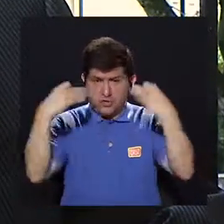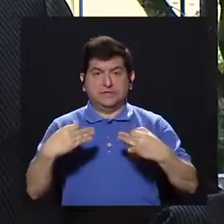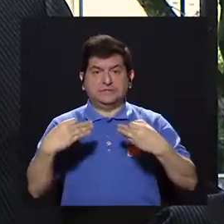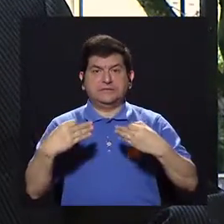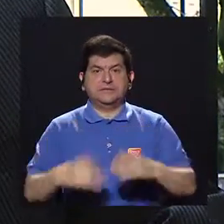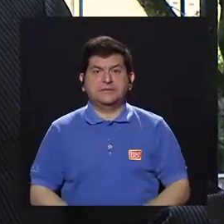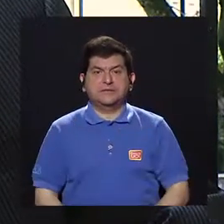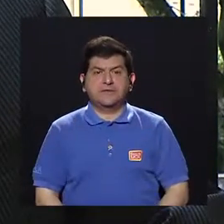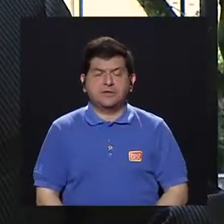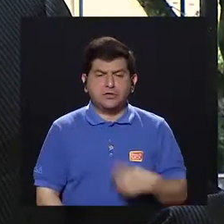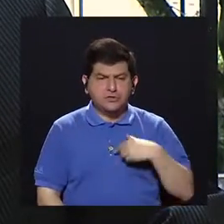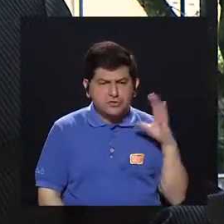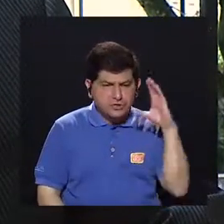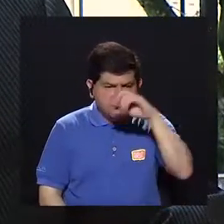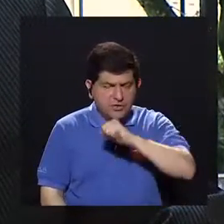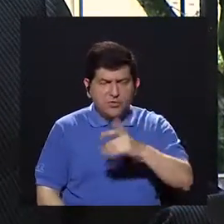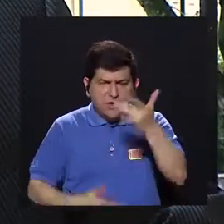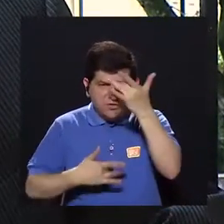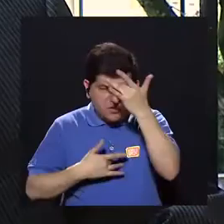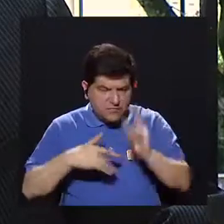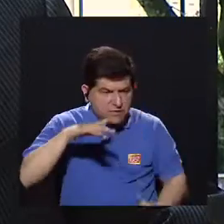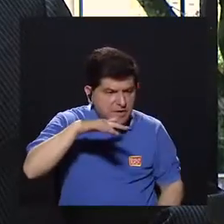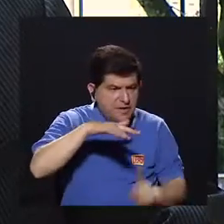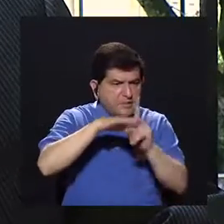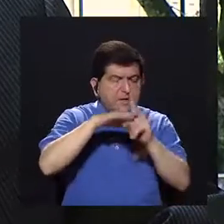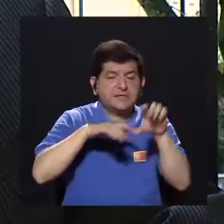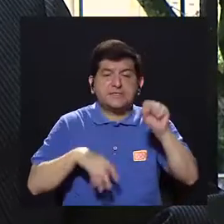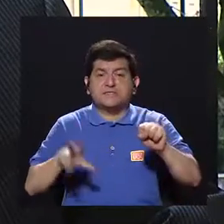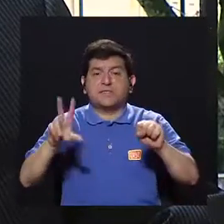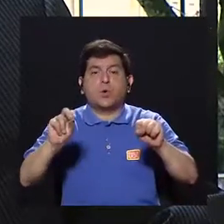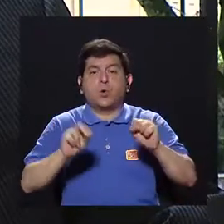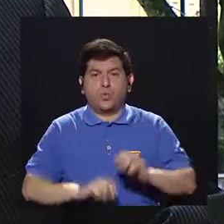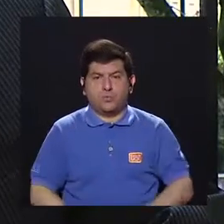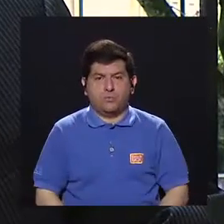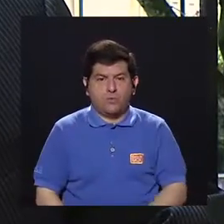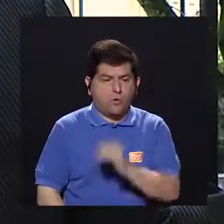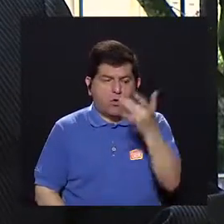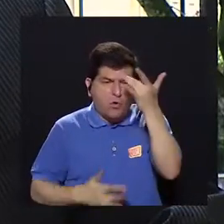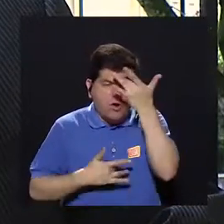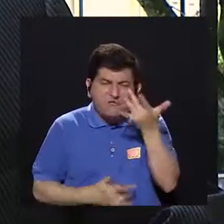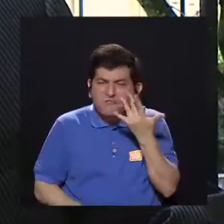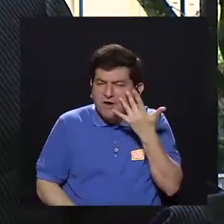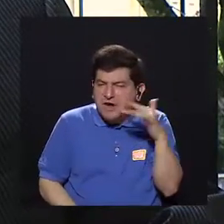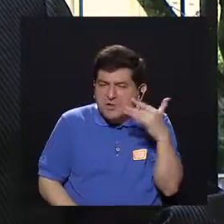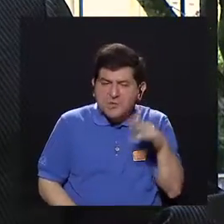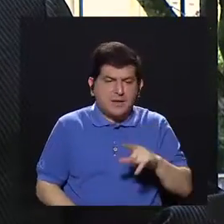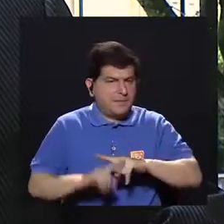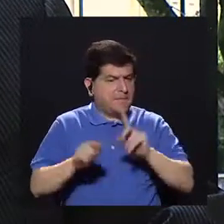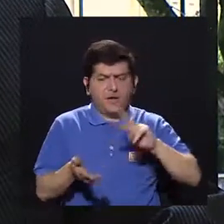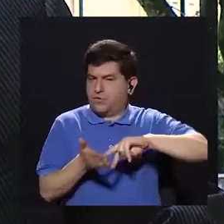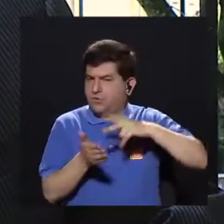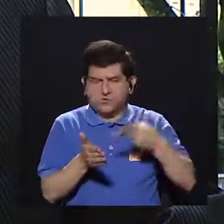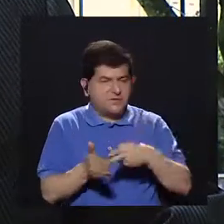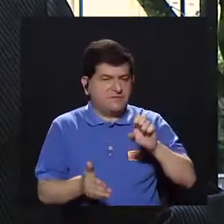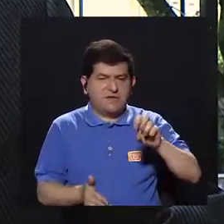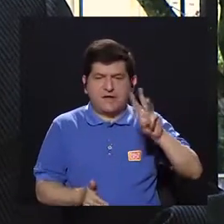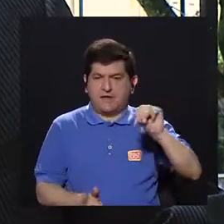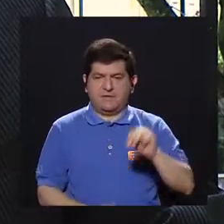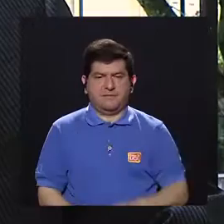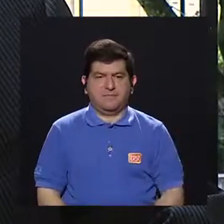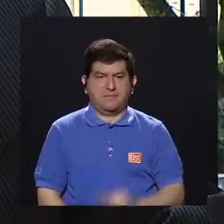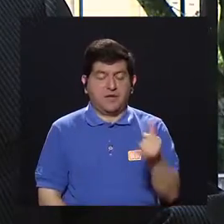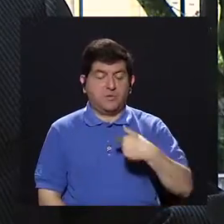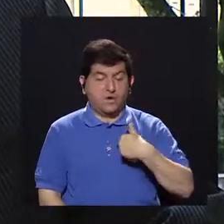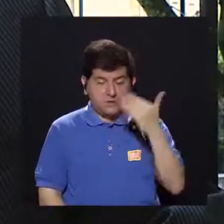y tomar las medidas. ¿Cuándo puedo reconocer que la enfermedad se me está activando y cuándo no? o qué enfermedades se parecen y no era